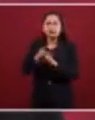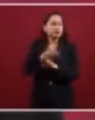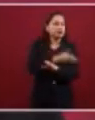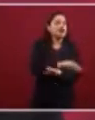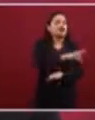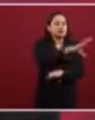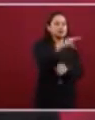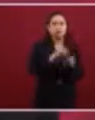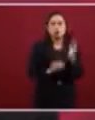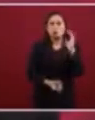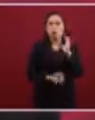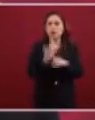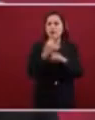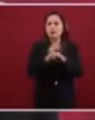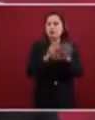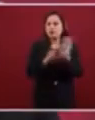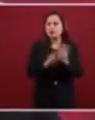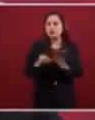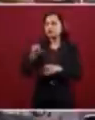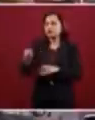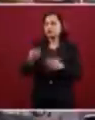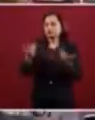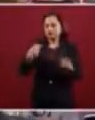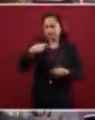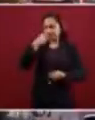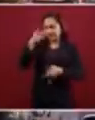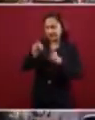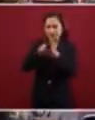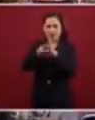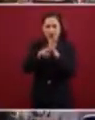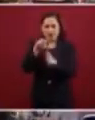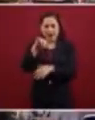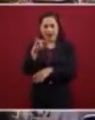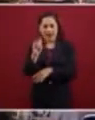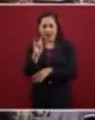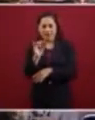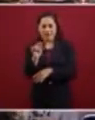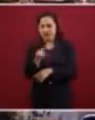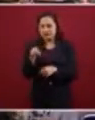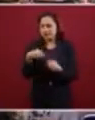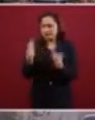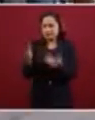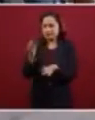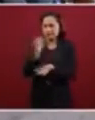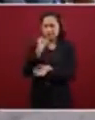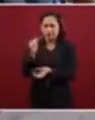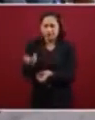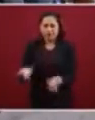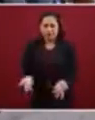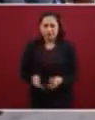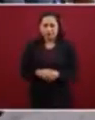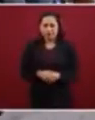Netflix, ni para las